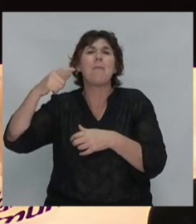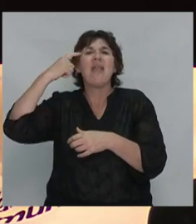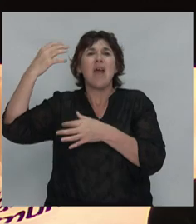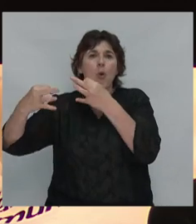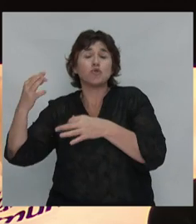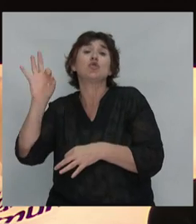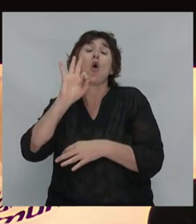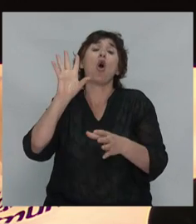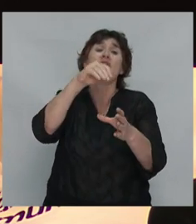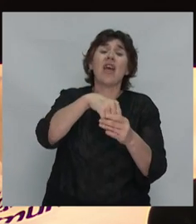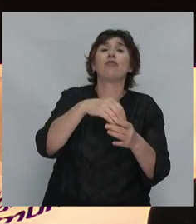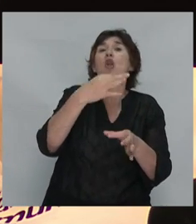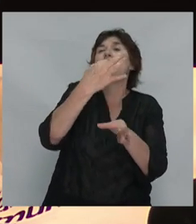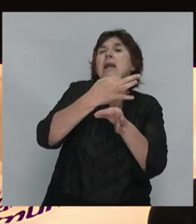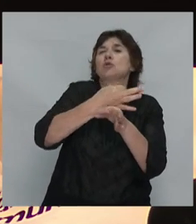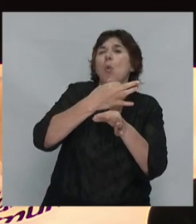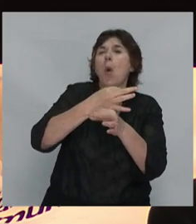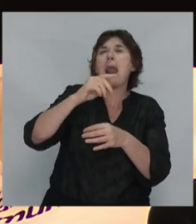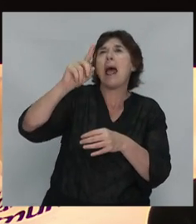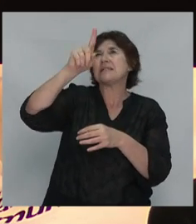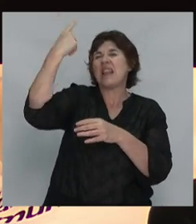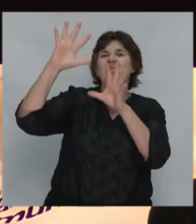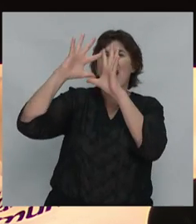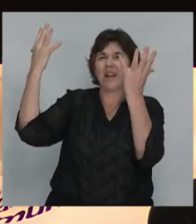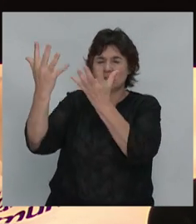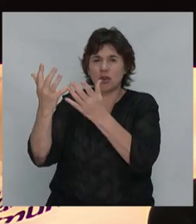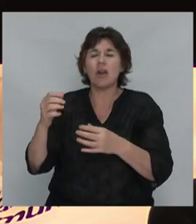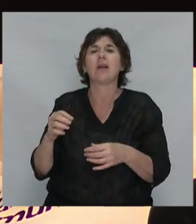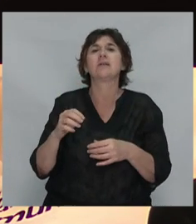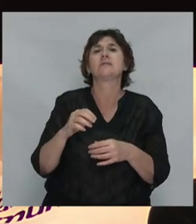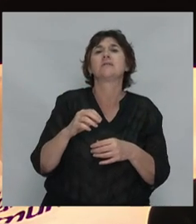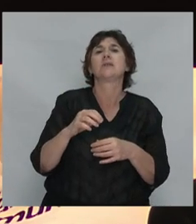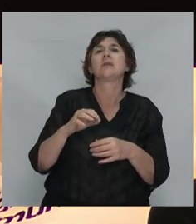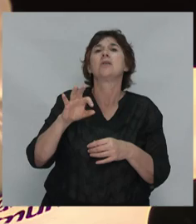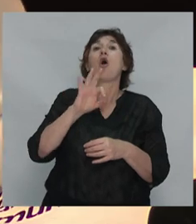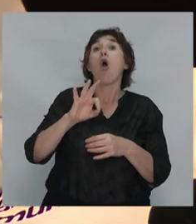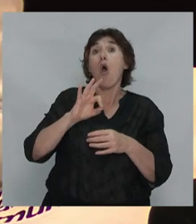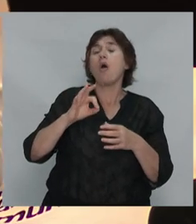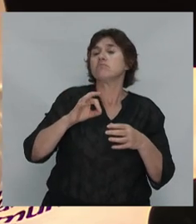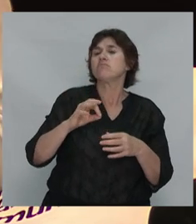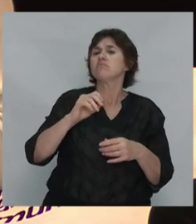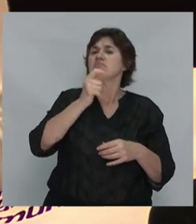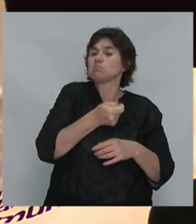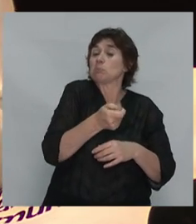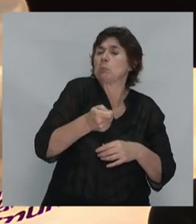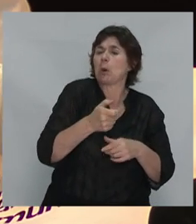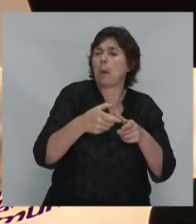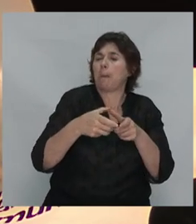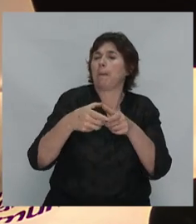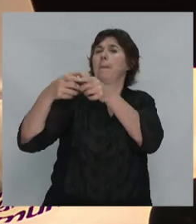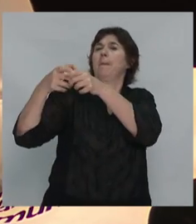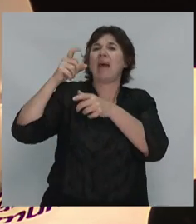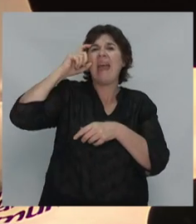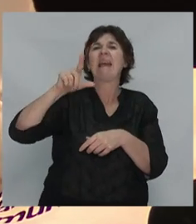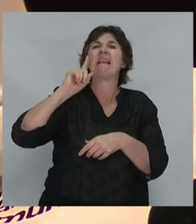internacionales o bien indirectamente por un sistema de elites de corporaciones y de ideología de derechas